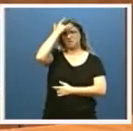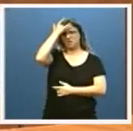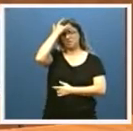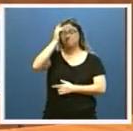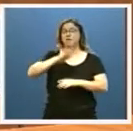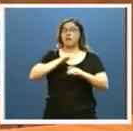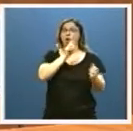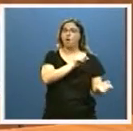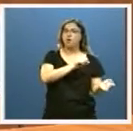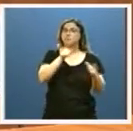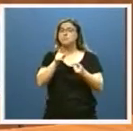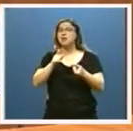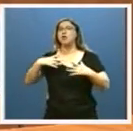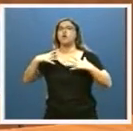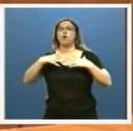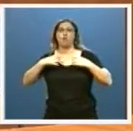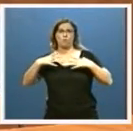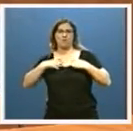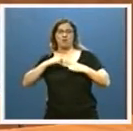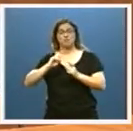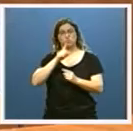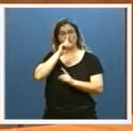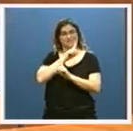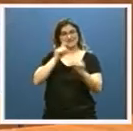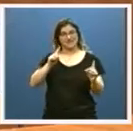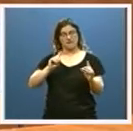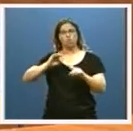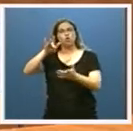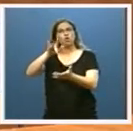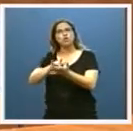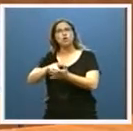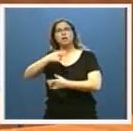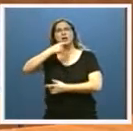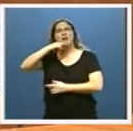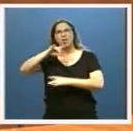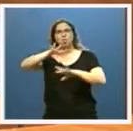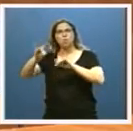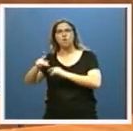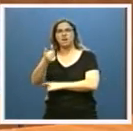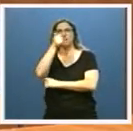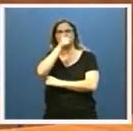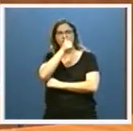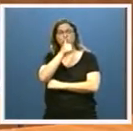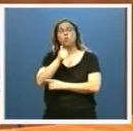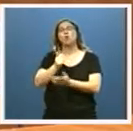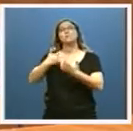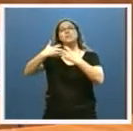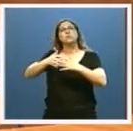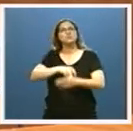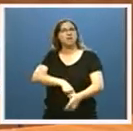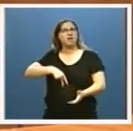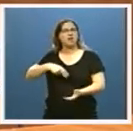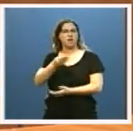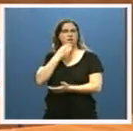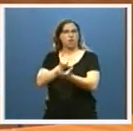extenderá ahora al del ovino y a lo largo del año también al remolachero azucarero vitivinícola y a la industria agroalimentaria